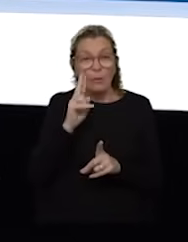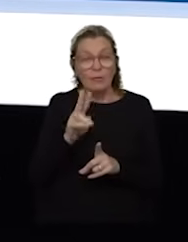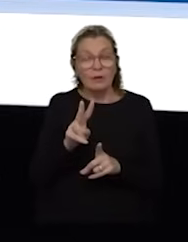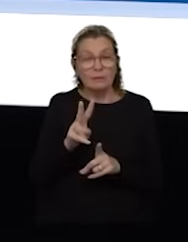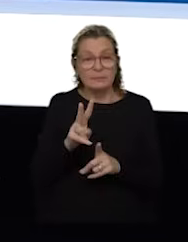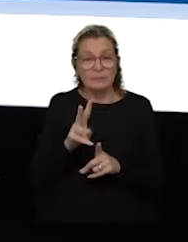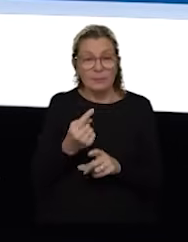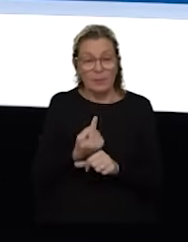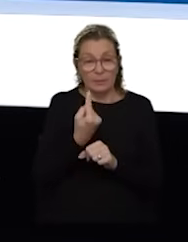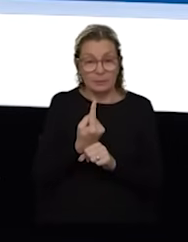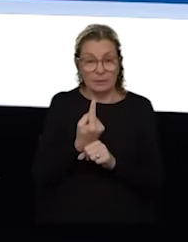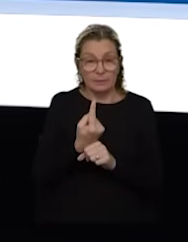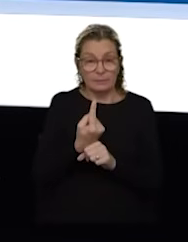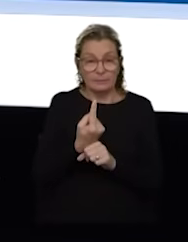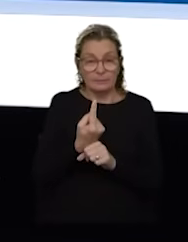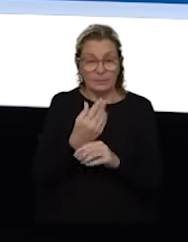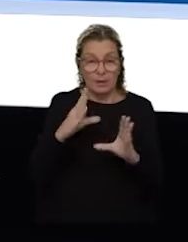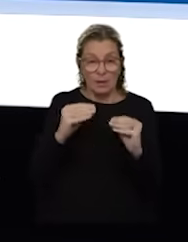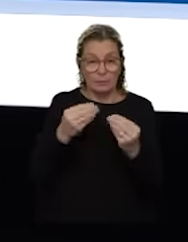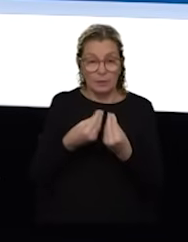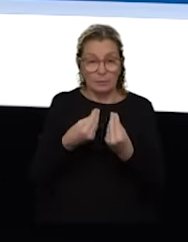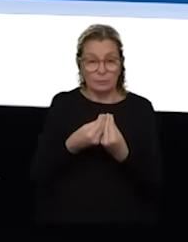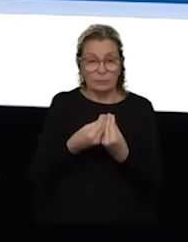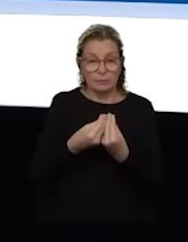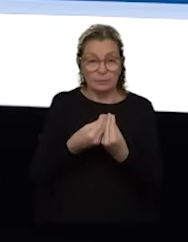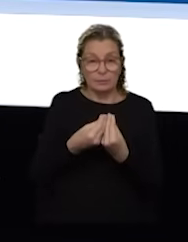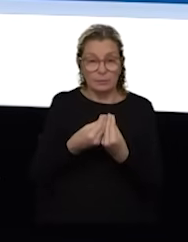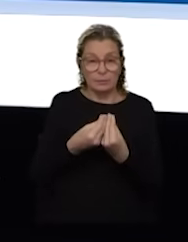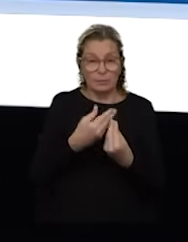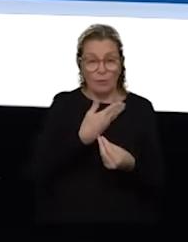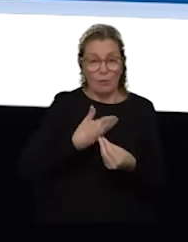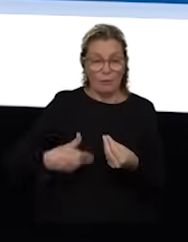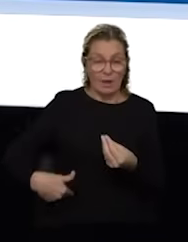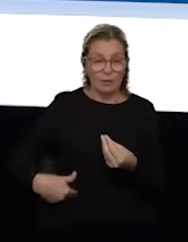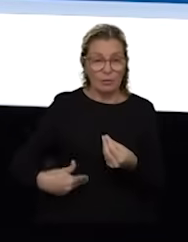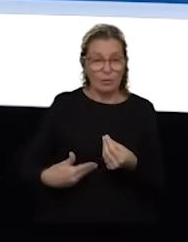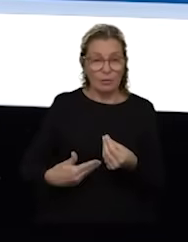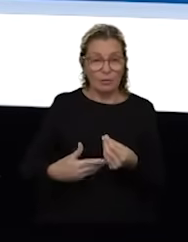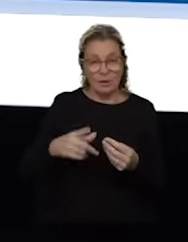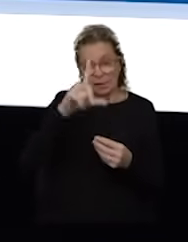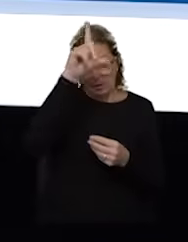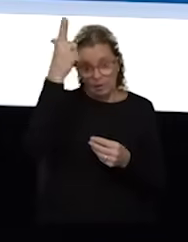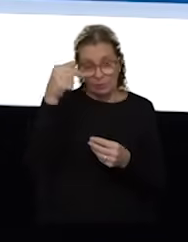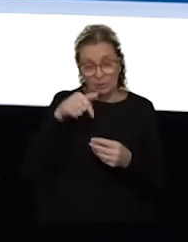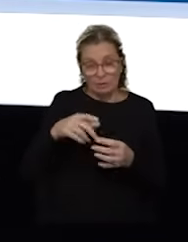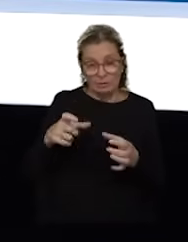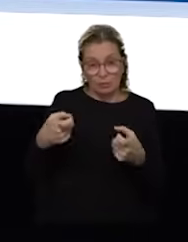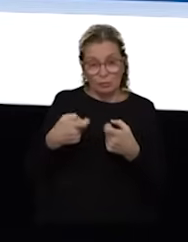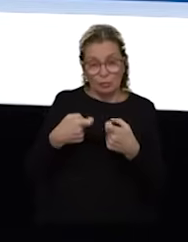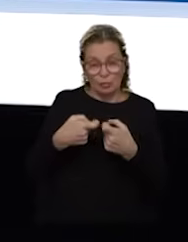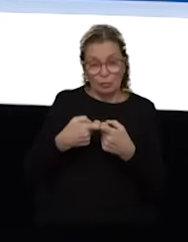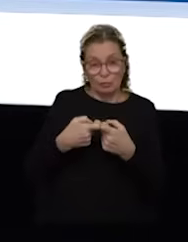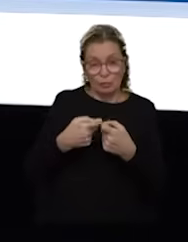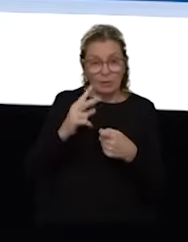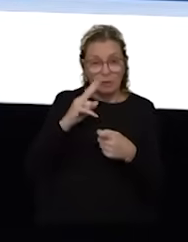vetabel lugar Este habla mucho de de la gobernabilidad que tiene la calle con esta coalición no hay que verlo